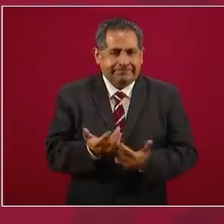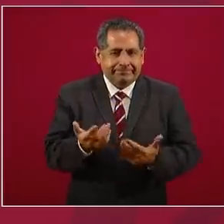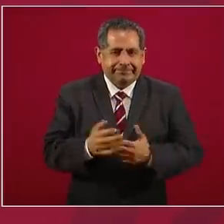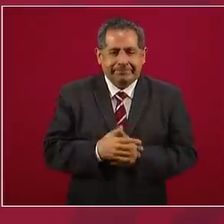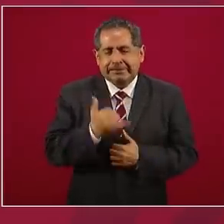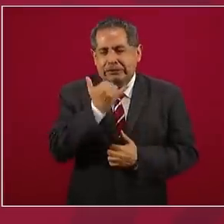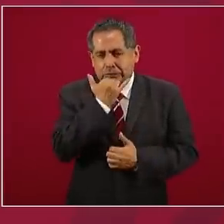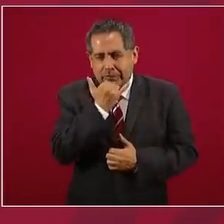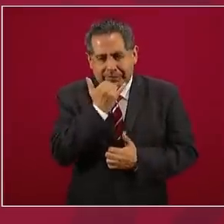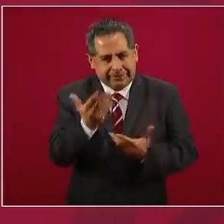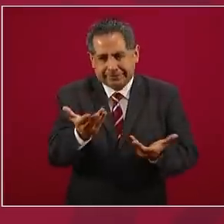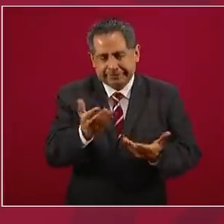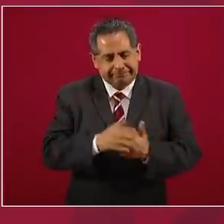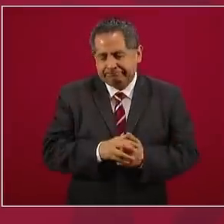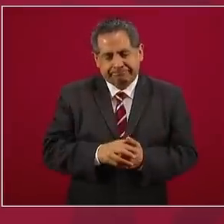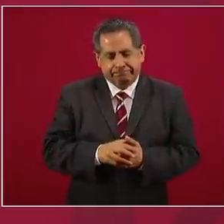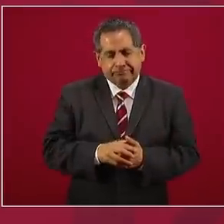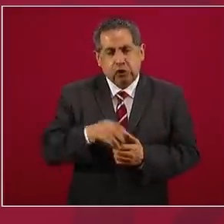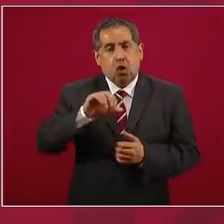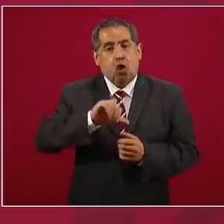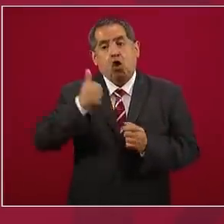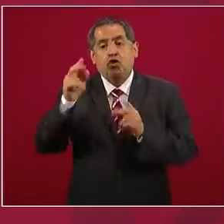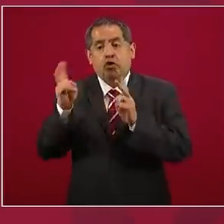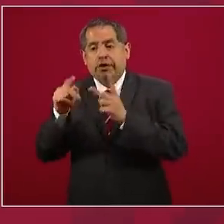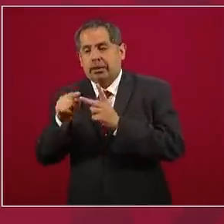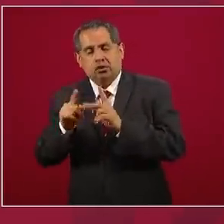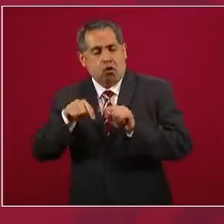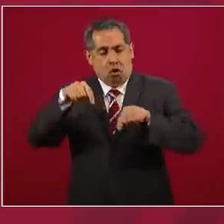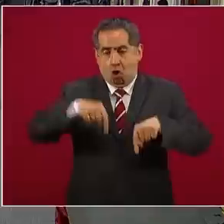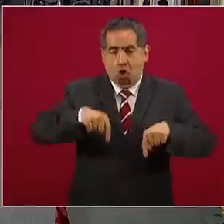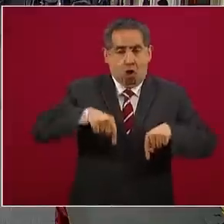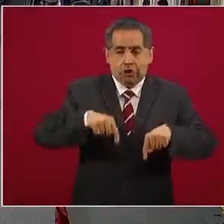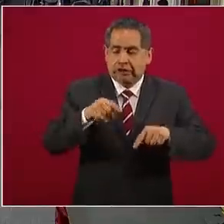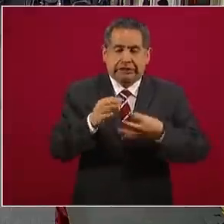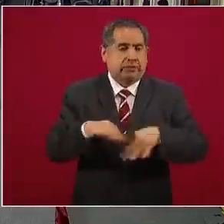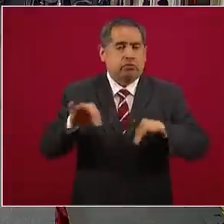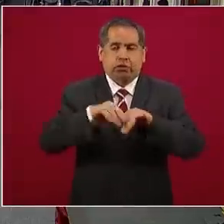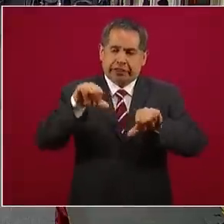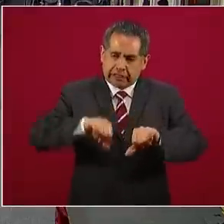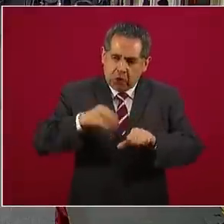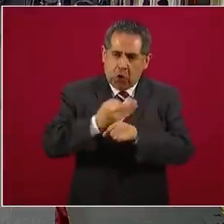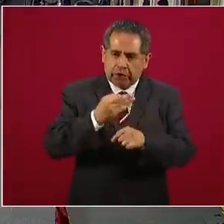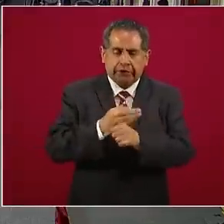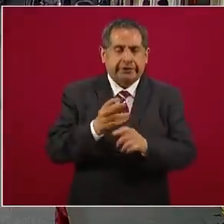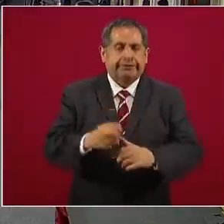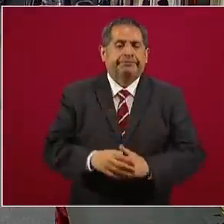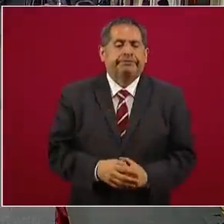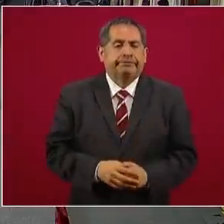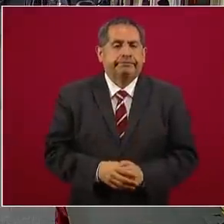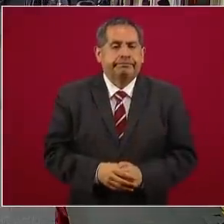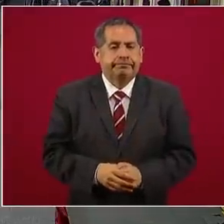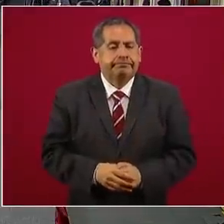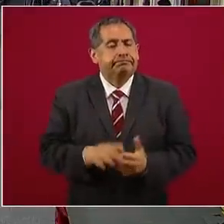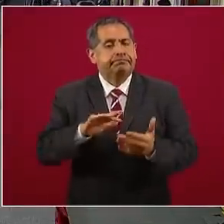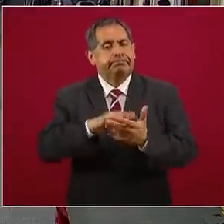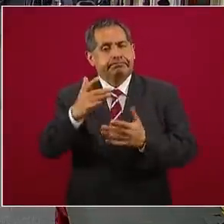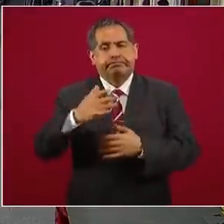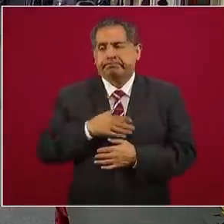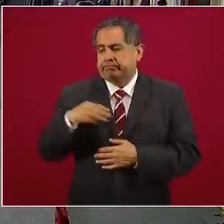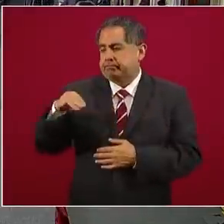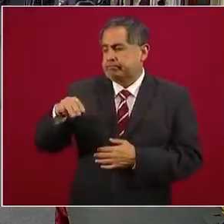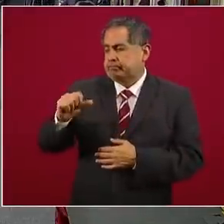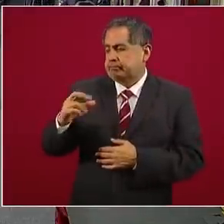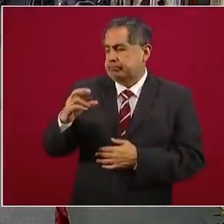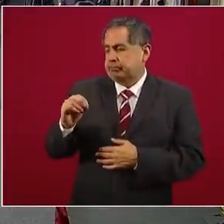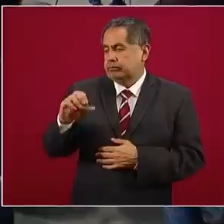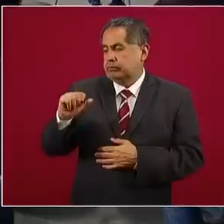con disculpa, pero es que es muy importante. Vamos a lo de la vacuna. Gracias, presidente. Marco Antonio Olvera, del diario digital Bajo